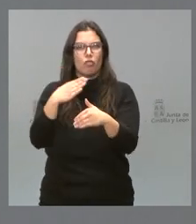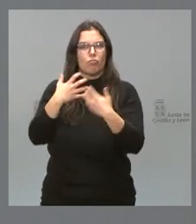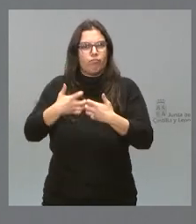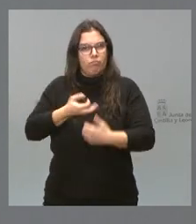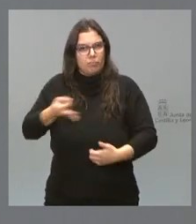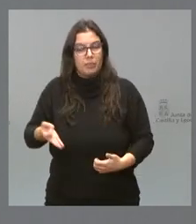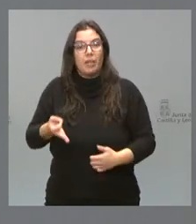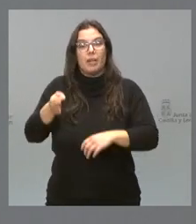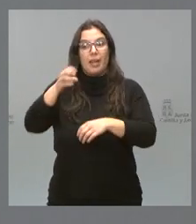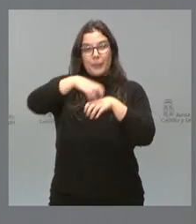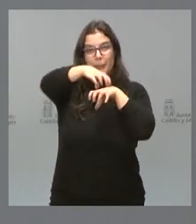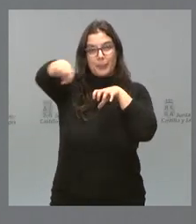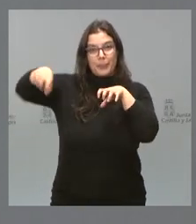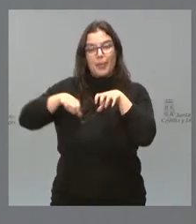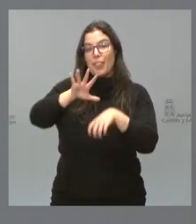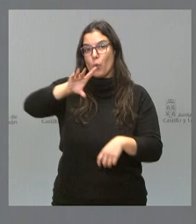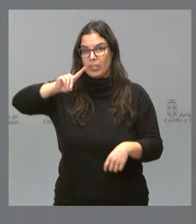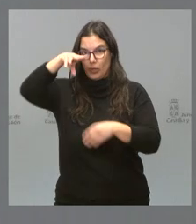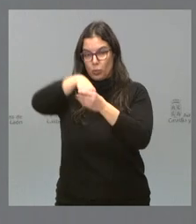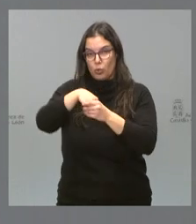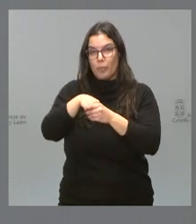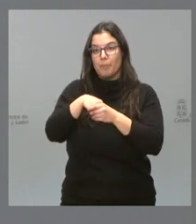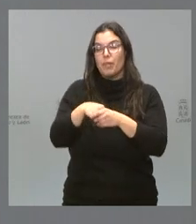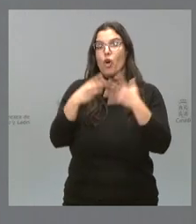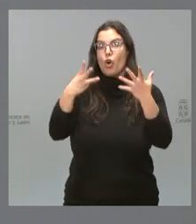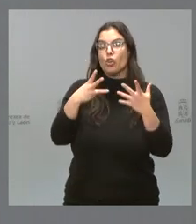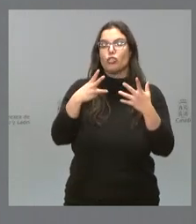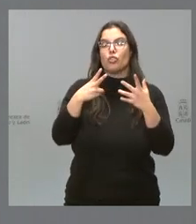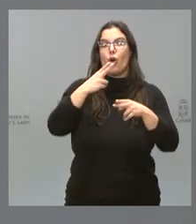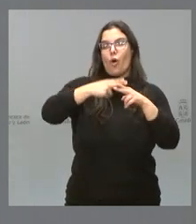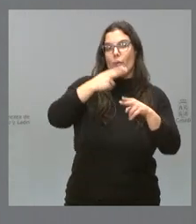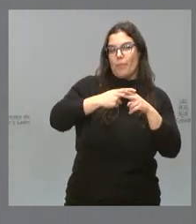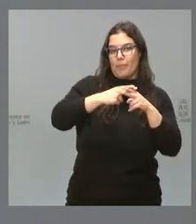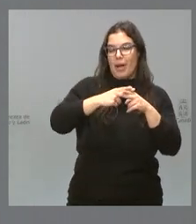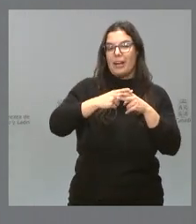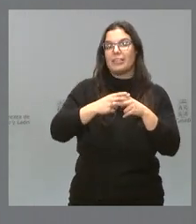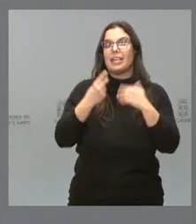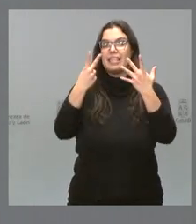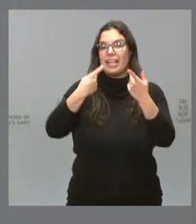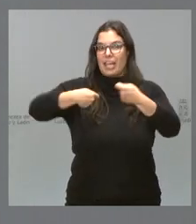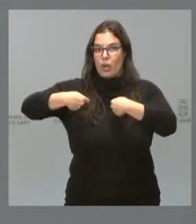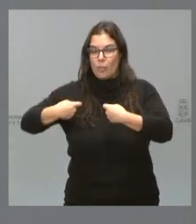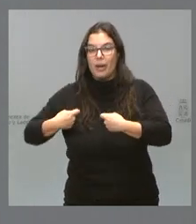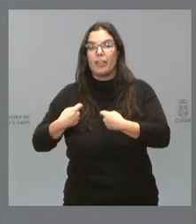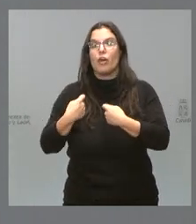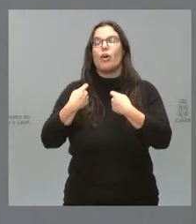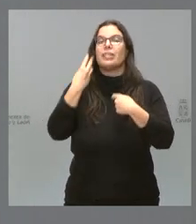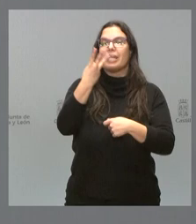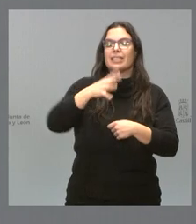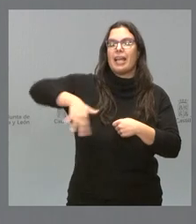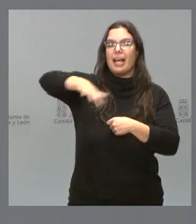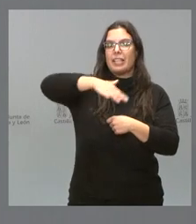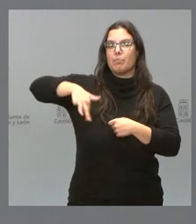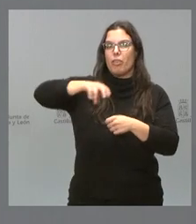un mercado con 51 puestos ocho gastrobares siete locales comerciales tres espacios multifuncionales